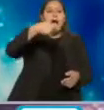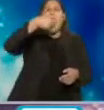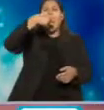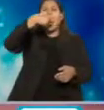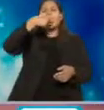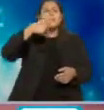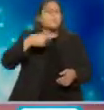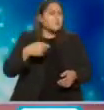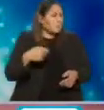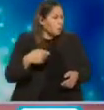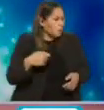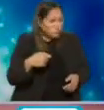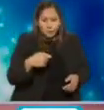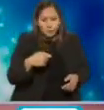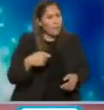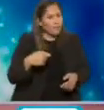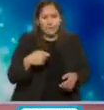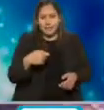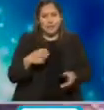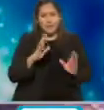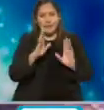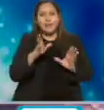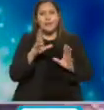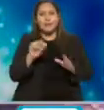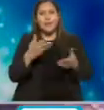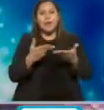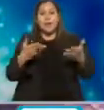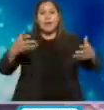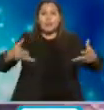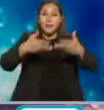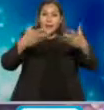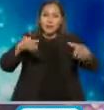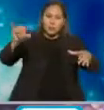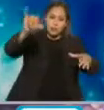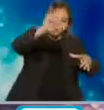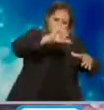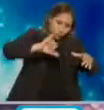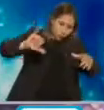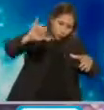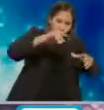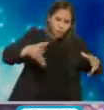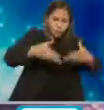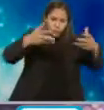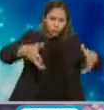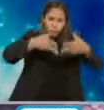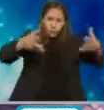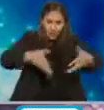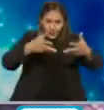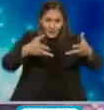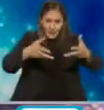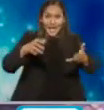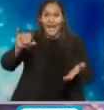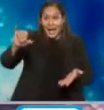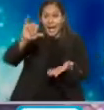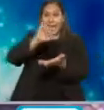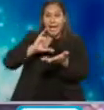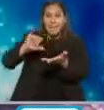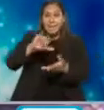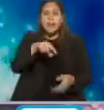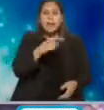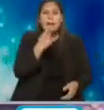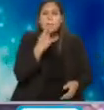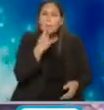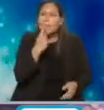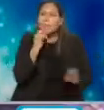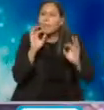El aceite de ricino. Ya no. Vamos a usarlo en las ensaladas, lo vamos a usar para aderezar. Hay aceites que imprimen sabor, por